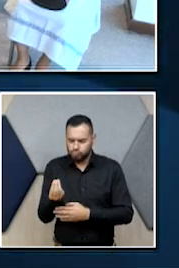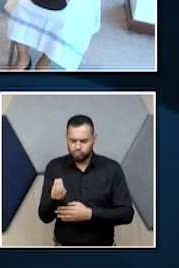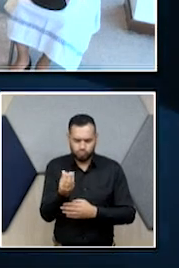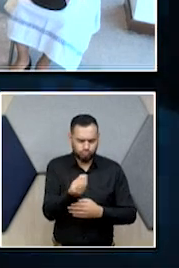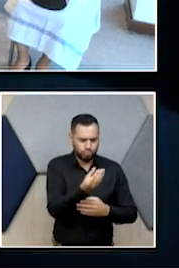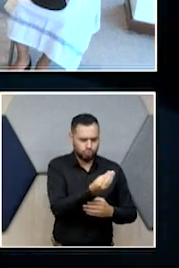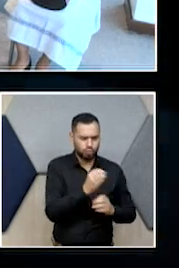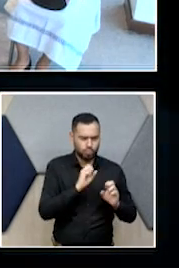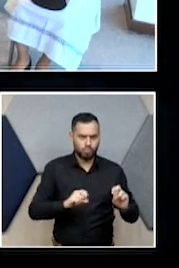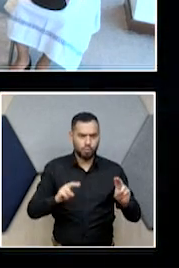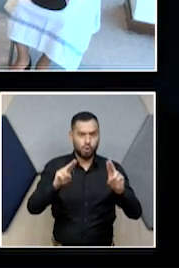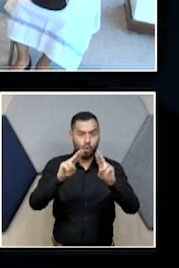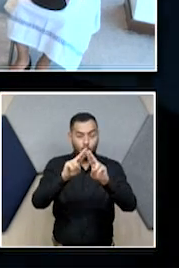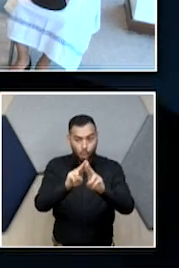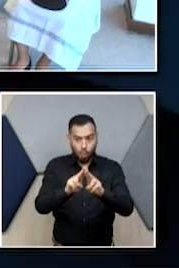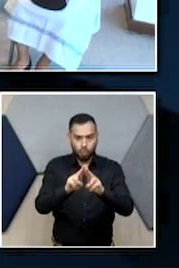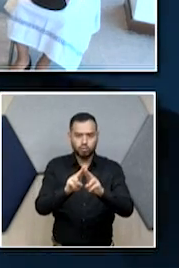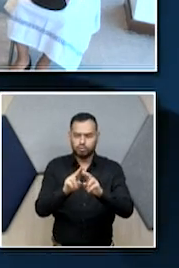comunidad internacional,